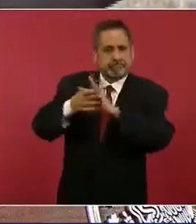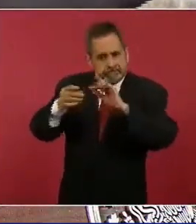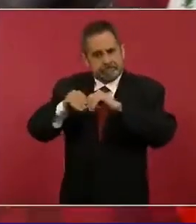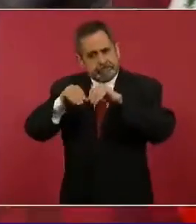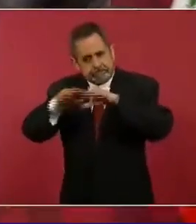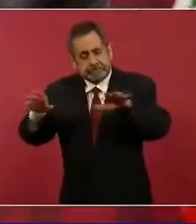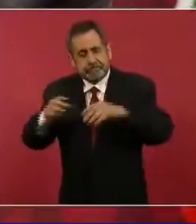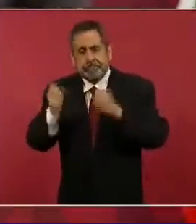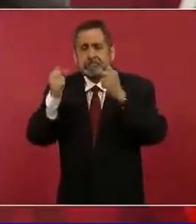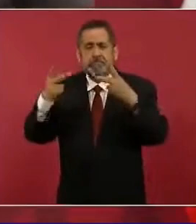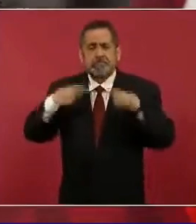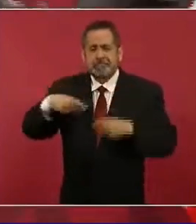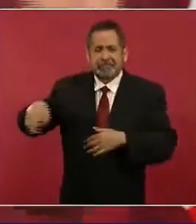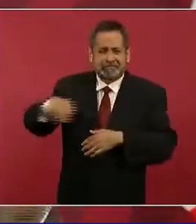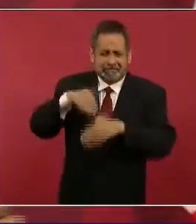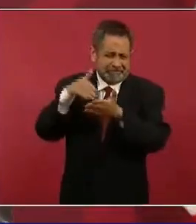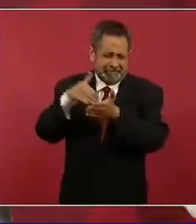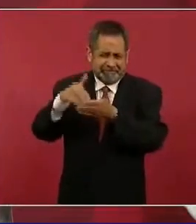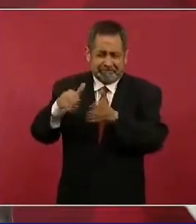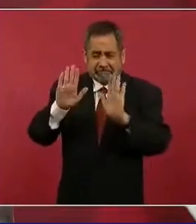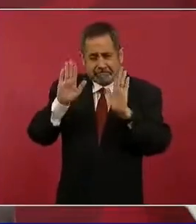gente, muchísima, millones,